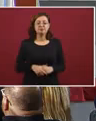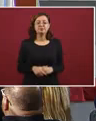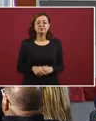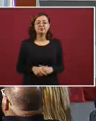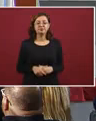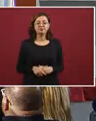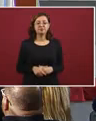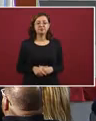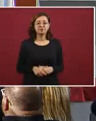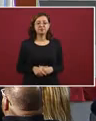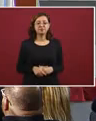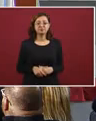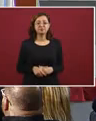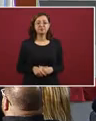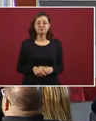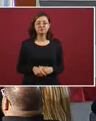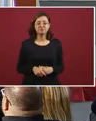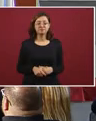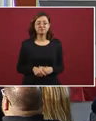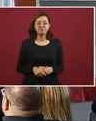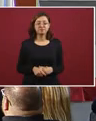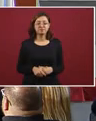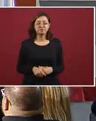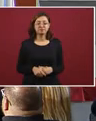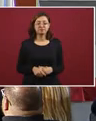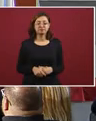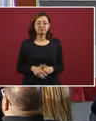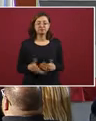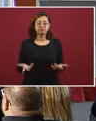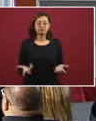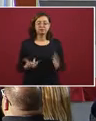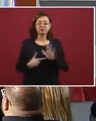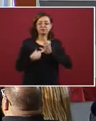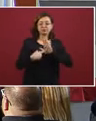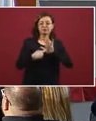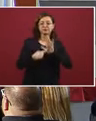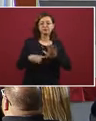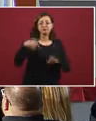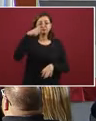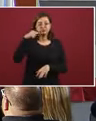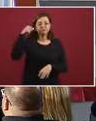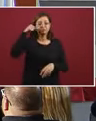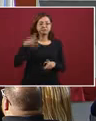pueden, son algunos ejemplos de lo que ayer se vendió.